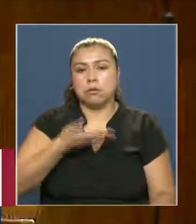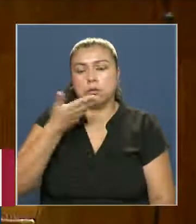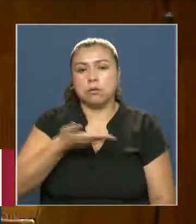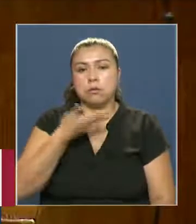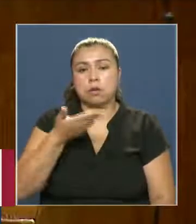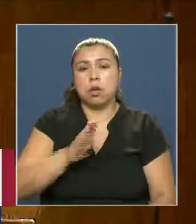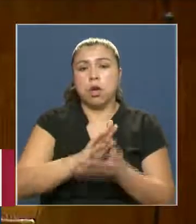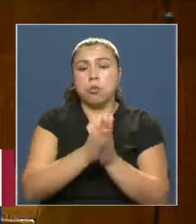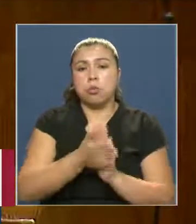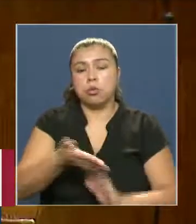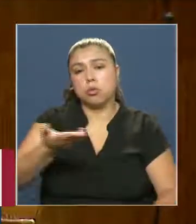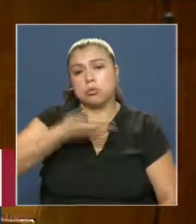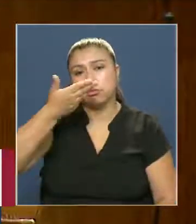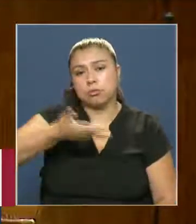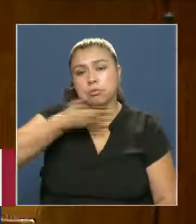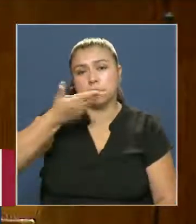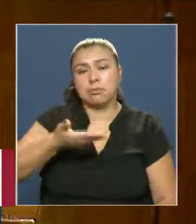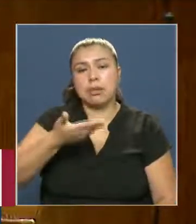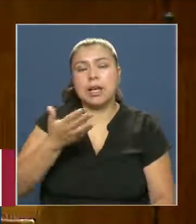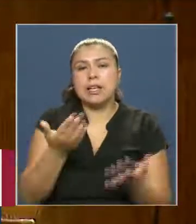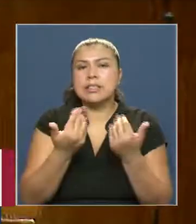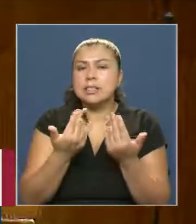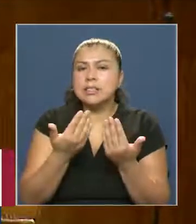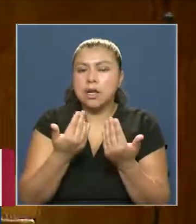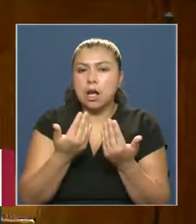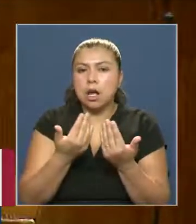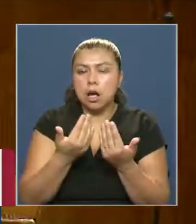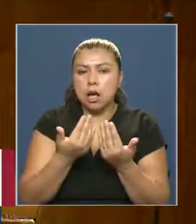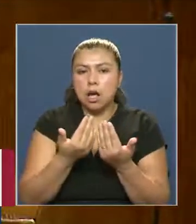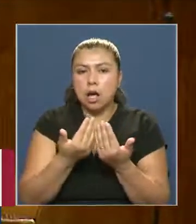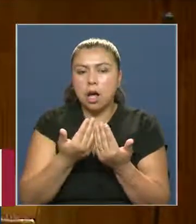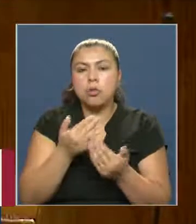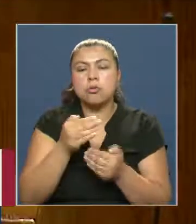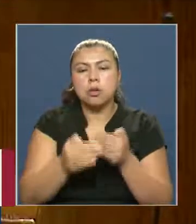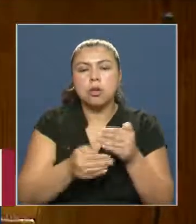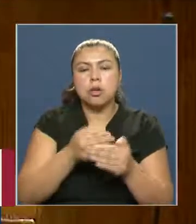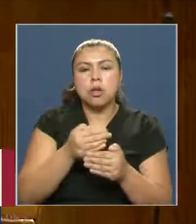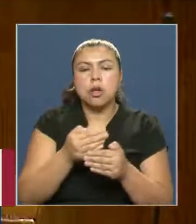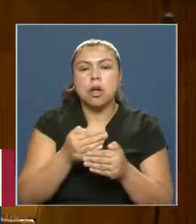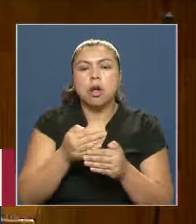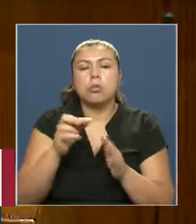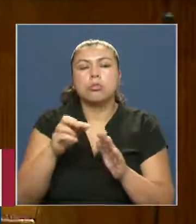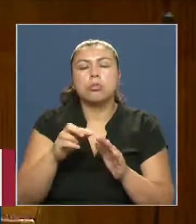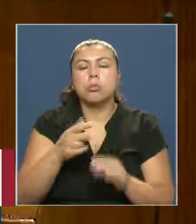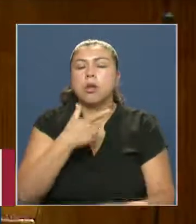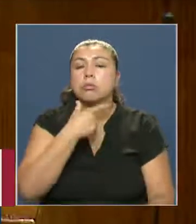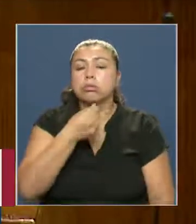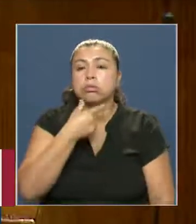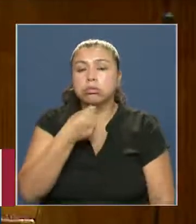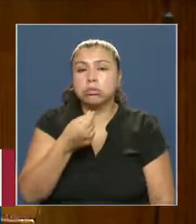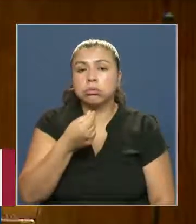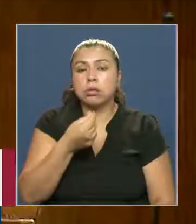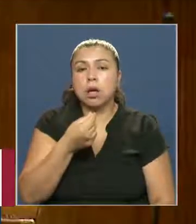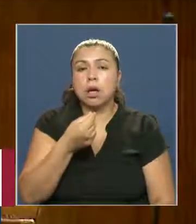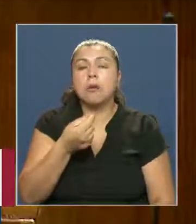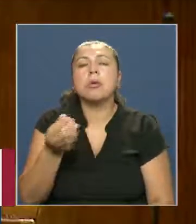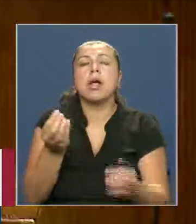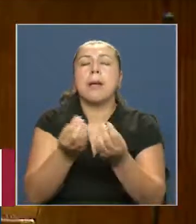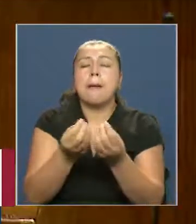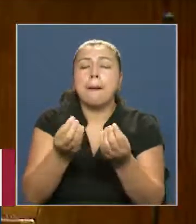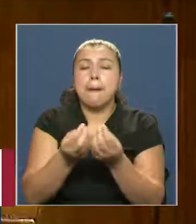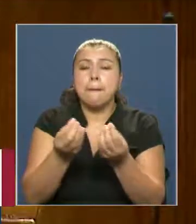Bueno, por todo lo expuesto, es necesario contar con un procedimiento simple y expedito para que miles de